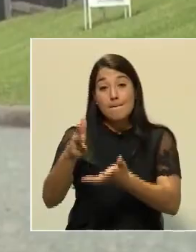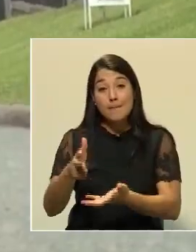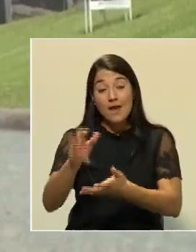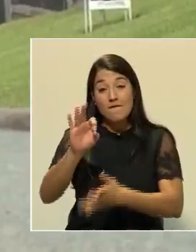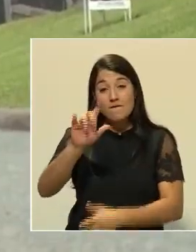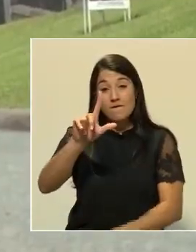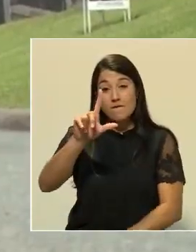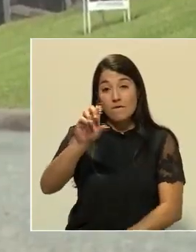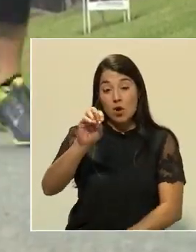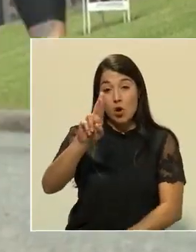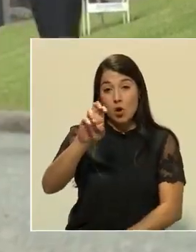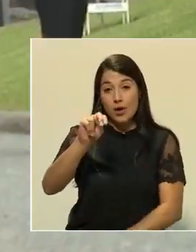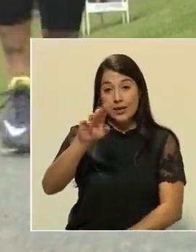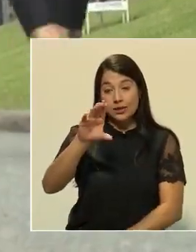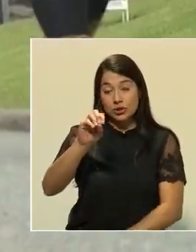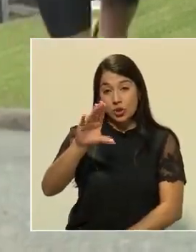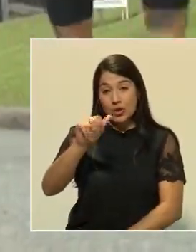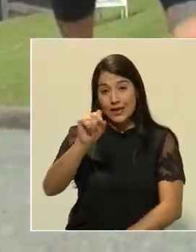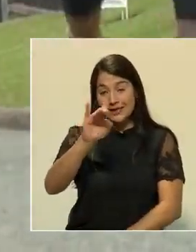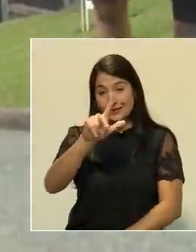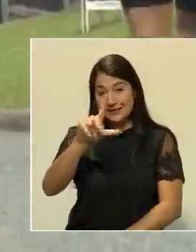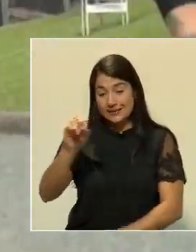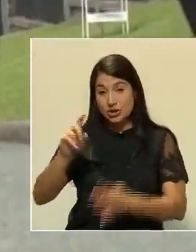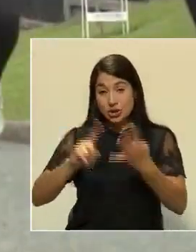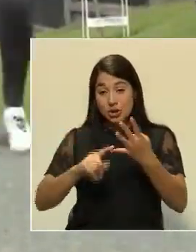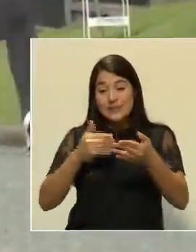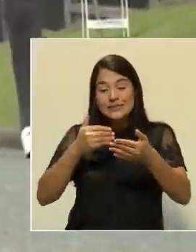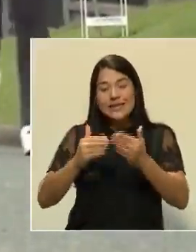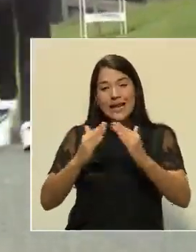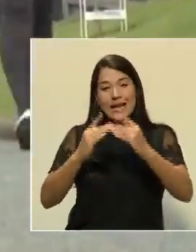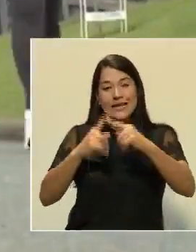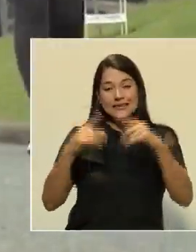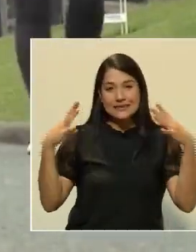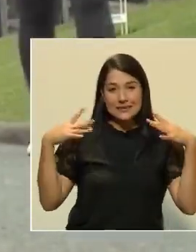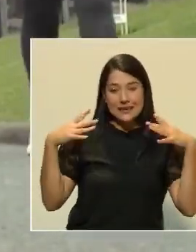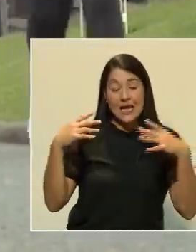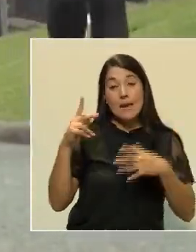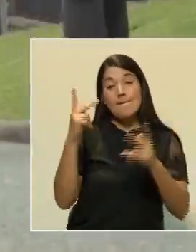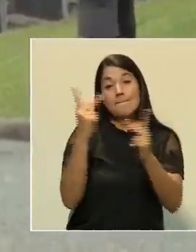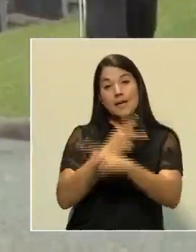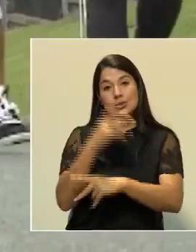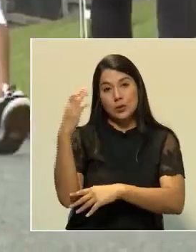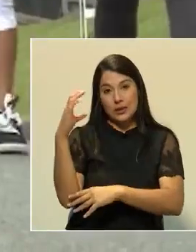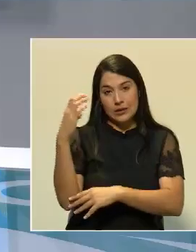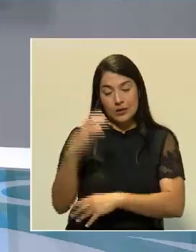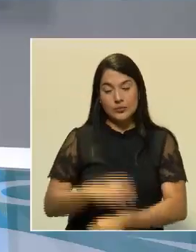Castillo y en la recta entre la Basílica de Los Ángeles y Paraíso de Cartago.